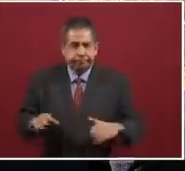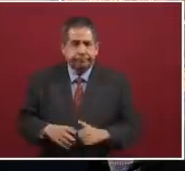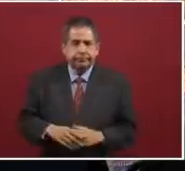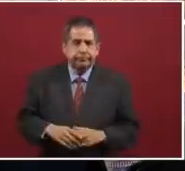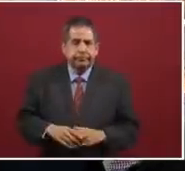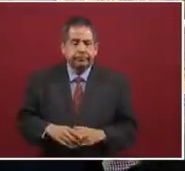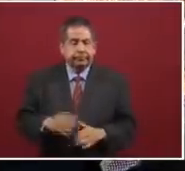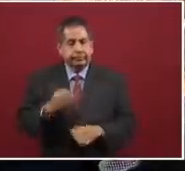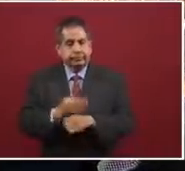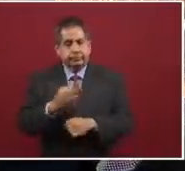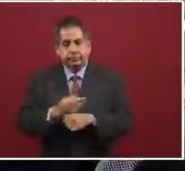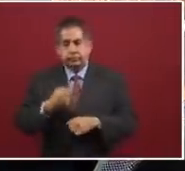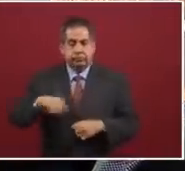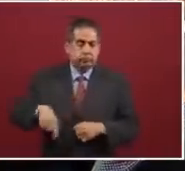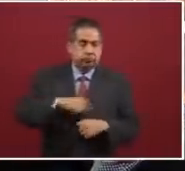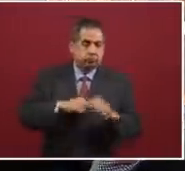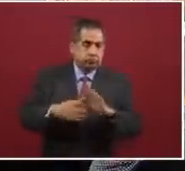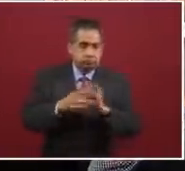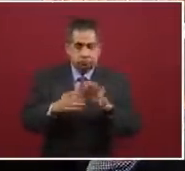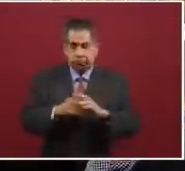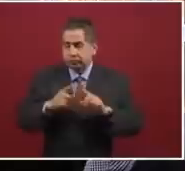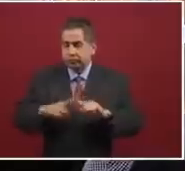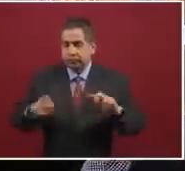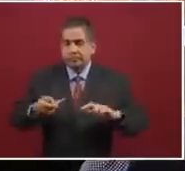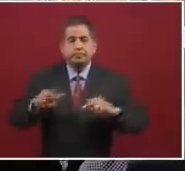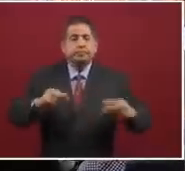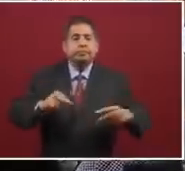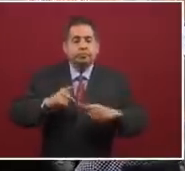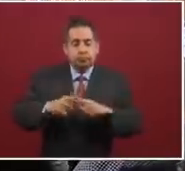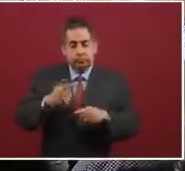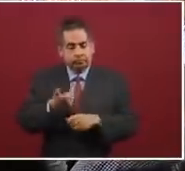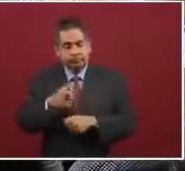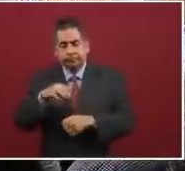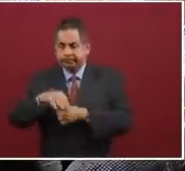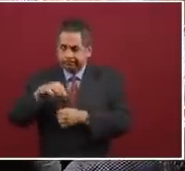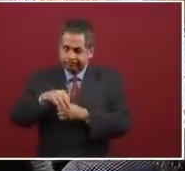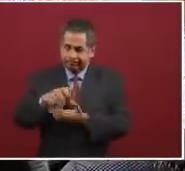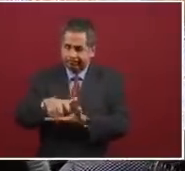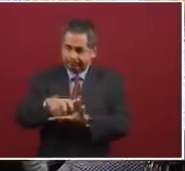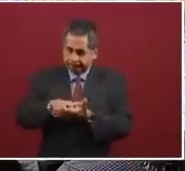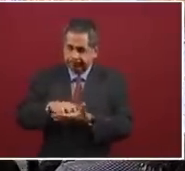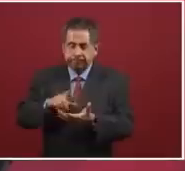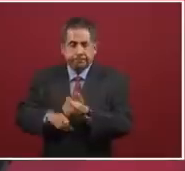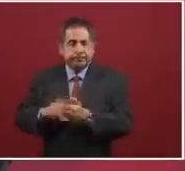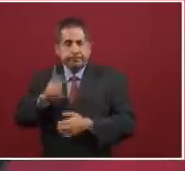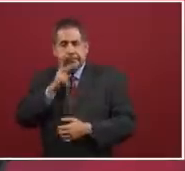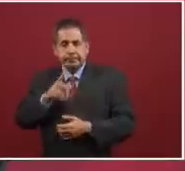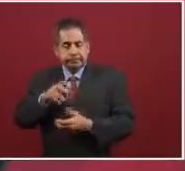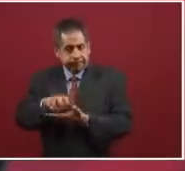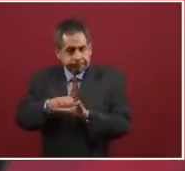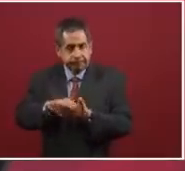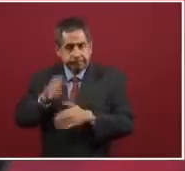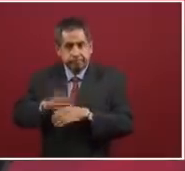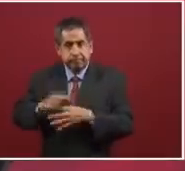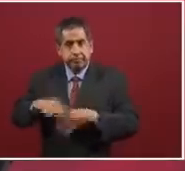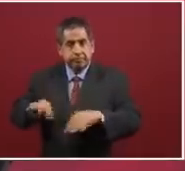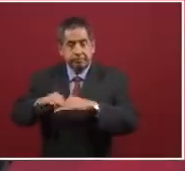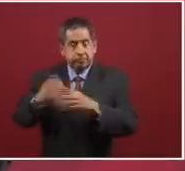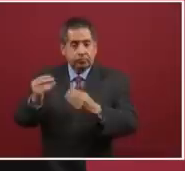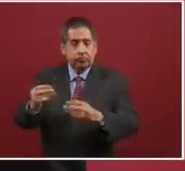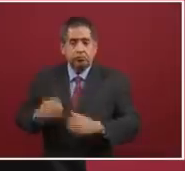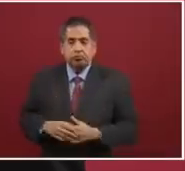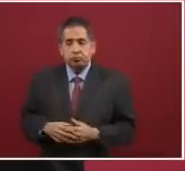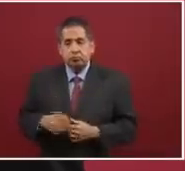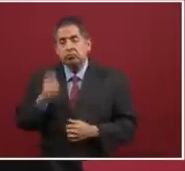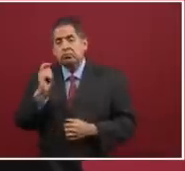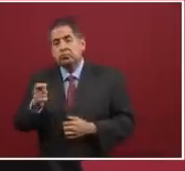Estamos al contrario, ahorrando en Pemex bastante. Lo